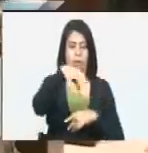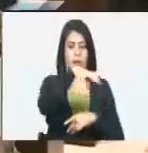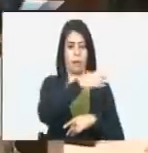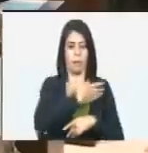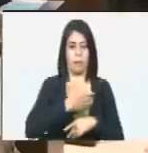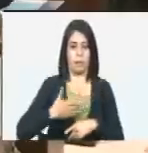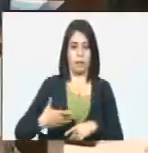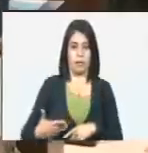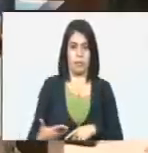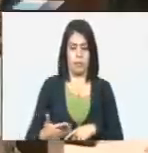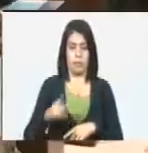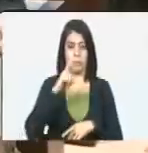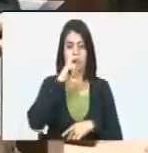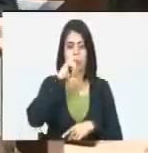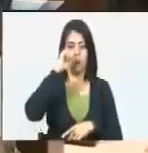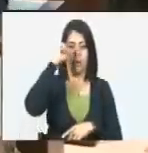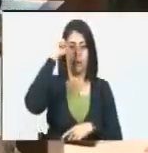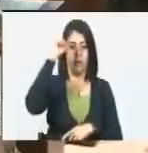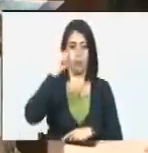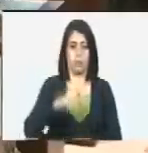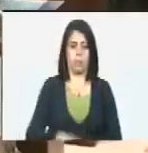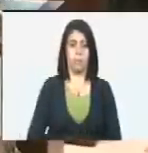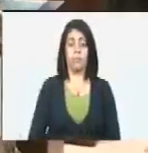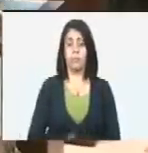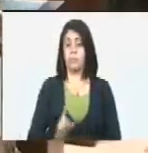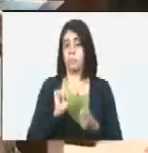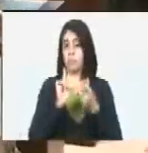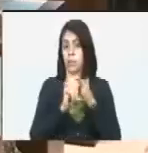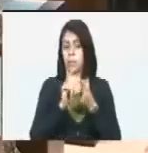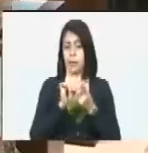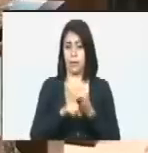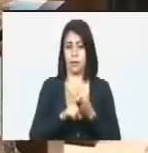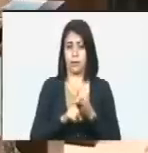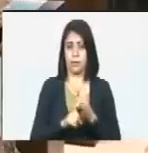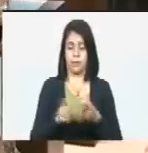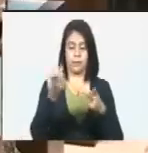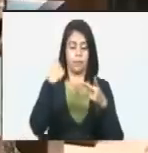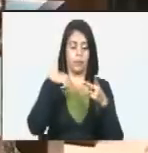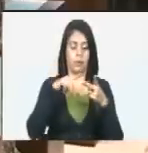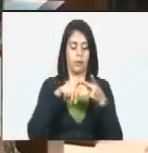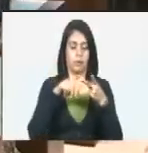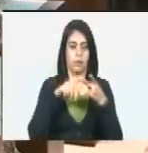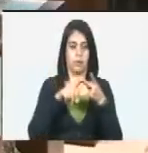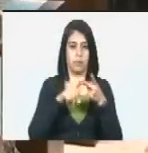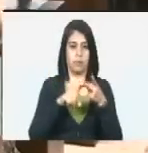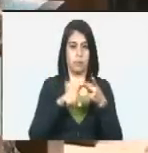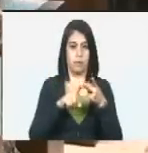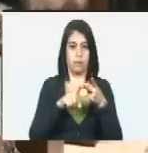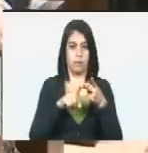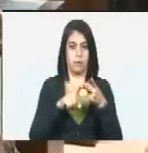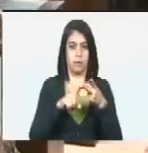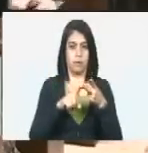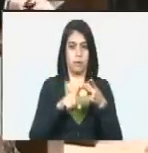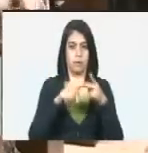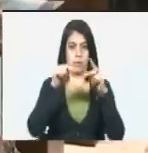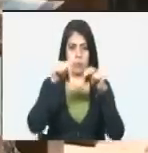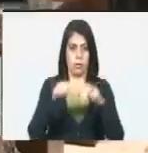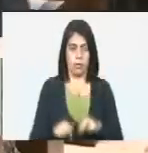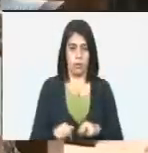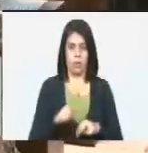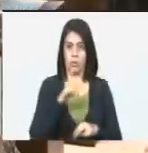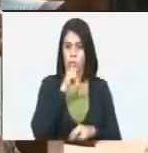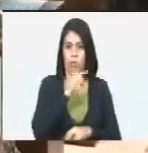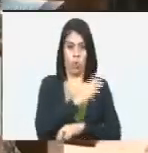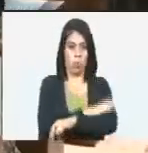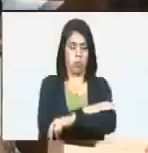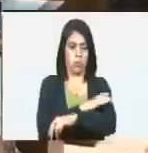presidente Nicolás Maduro Moros, en primer lugar. En segundo lugar, aquí no hay oposición